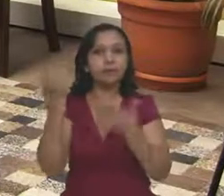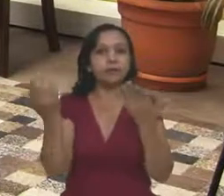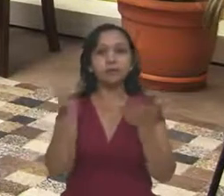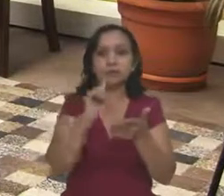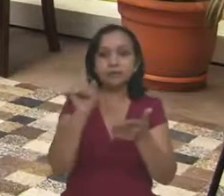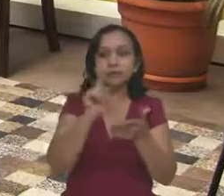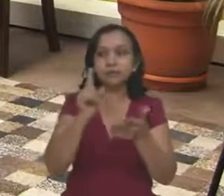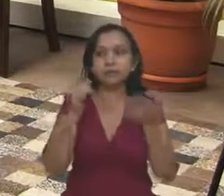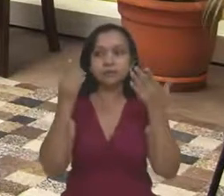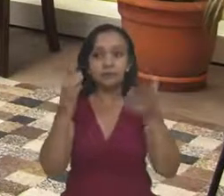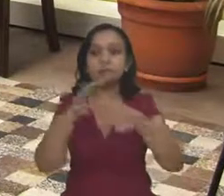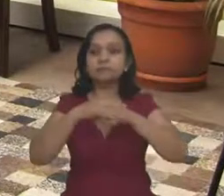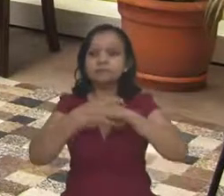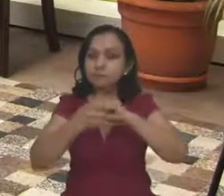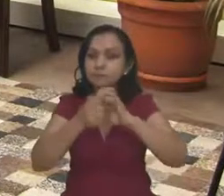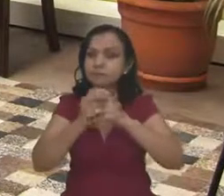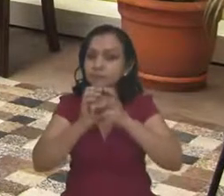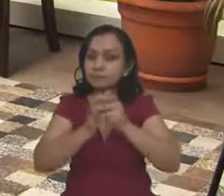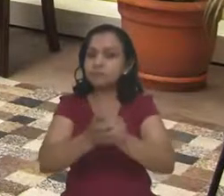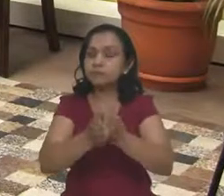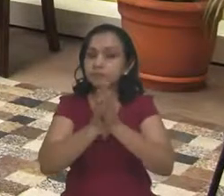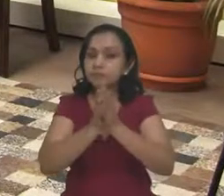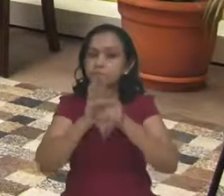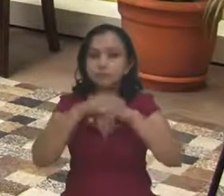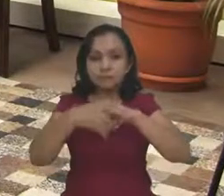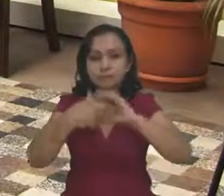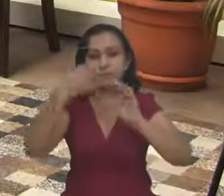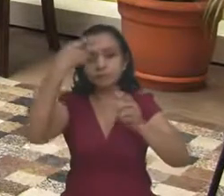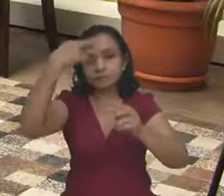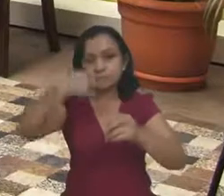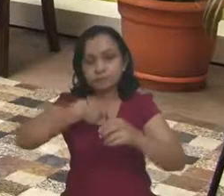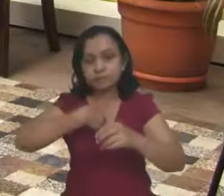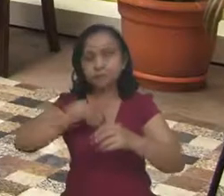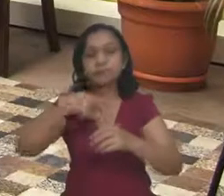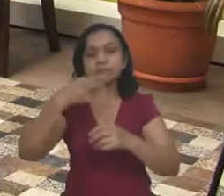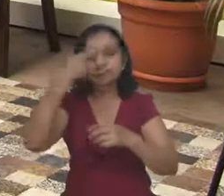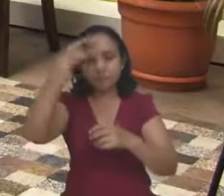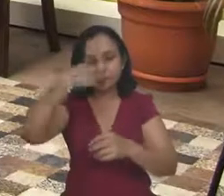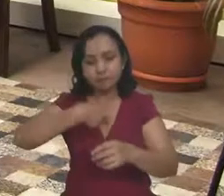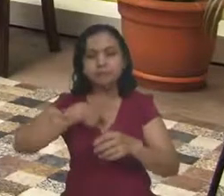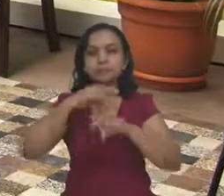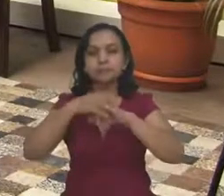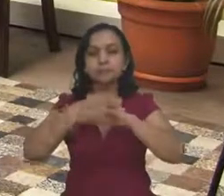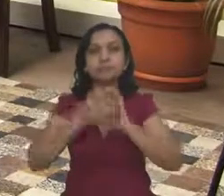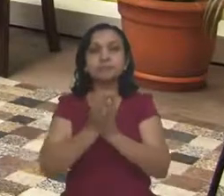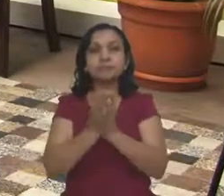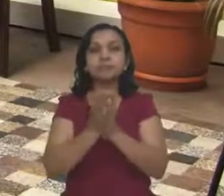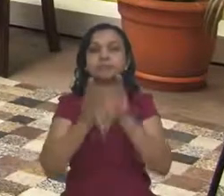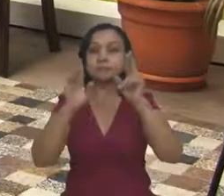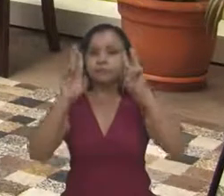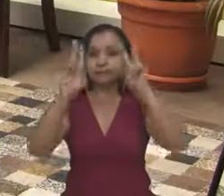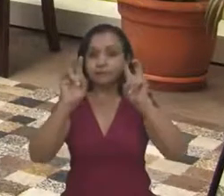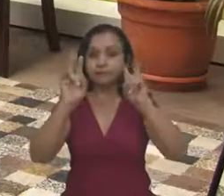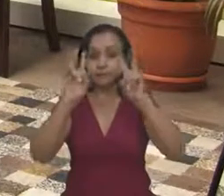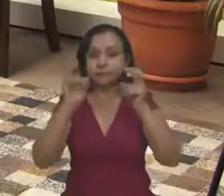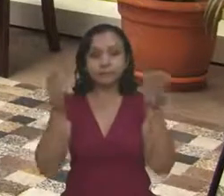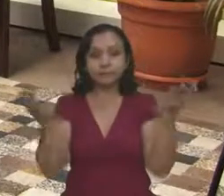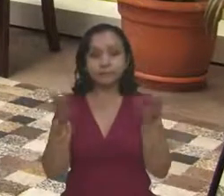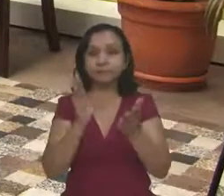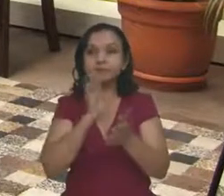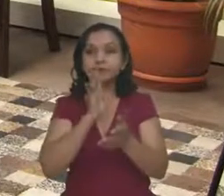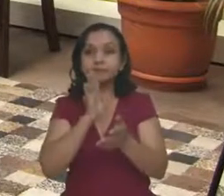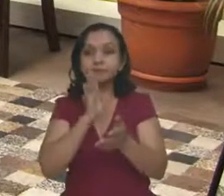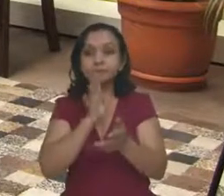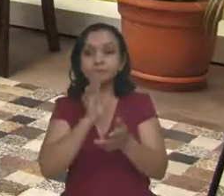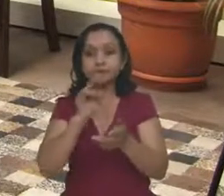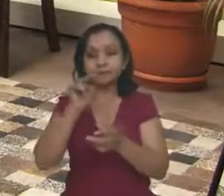eso. No, hay que lavarse las manos, hay que ser responsable, esa es la palabra, muy responsable. Ok, volviendo al tema, doctor Piero, estamos hablando sobre